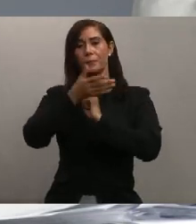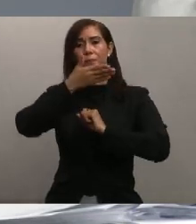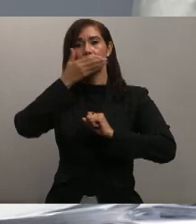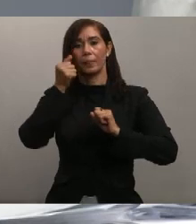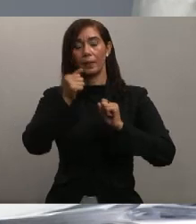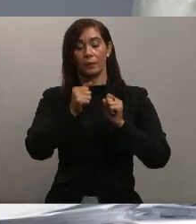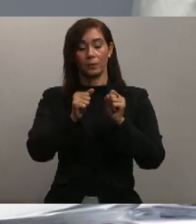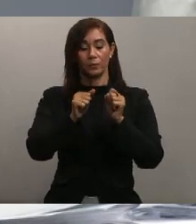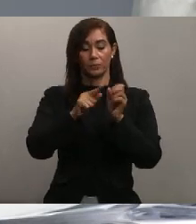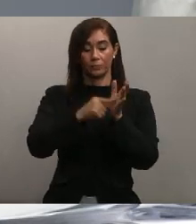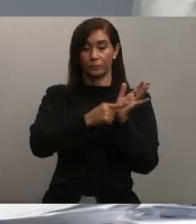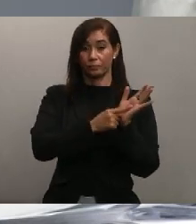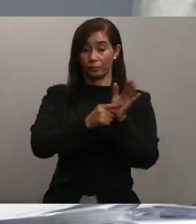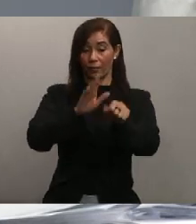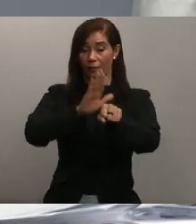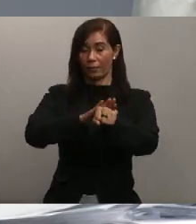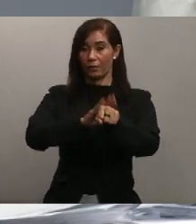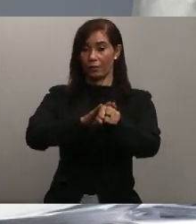reporte obligatorio